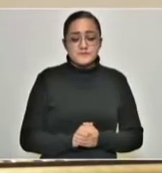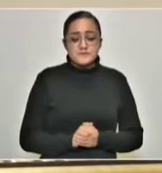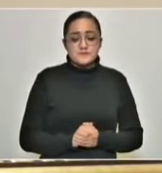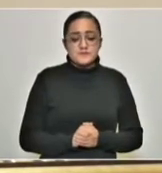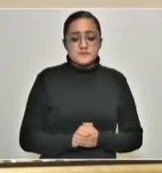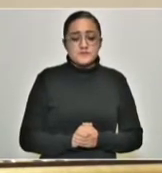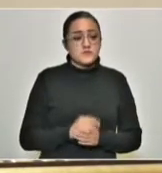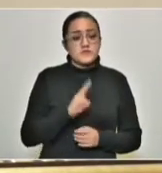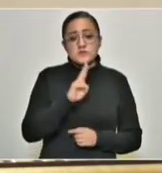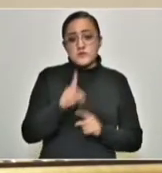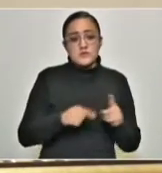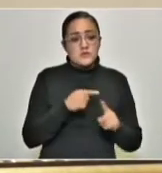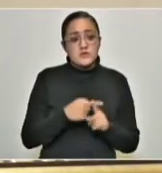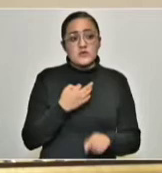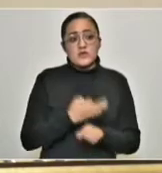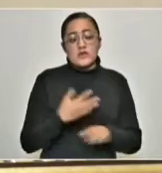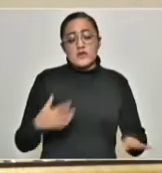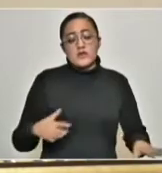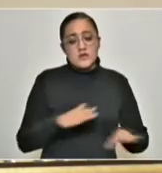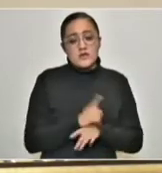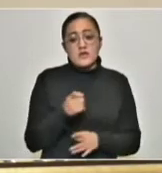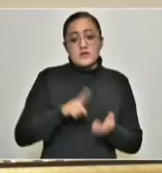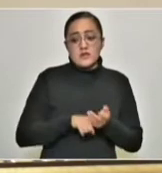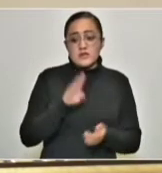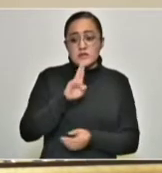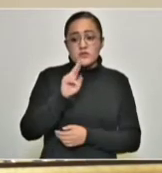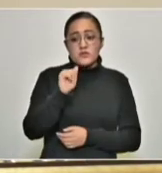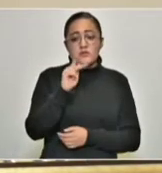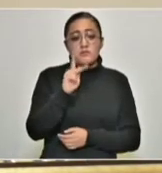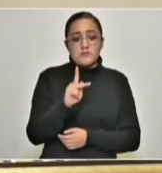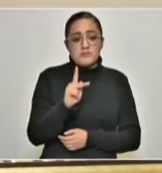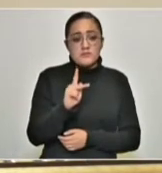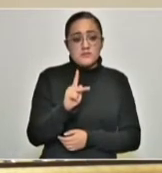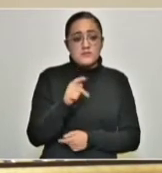Y que nunca más se vuelve a repetir en la UAP